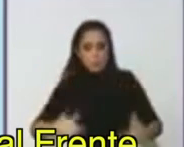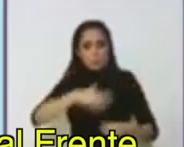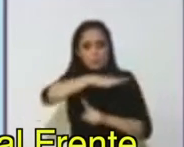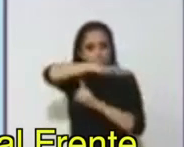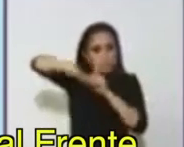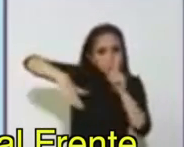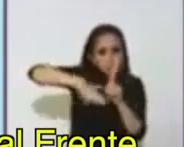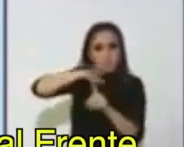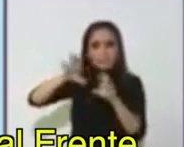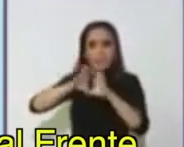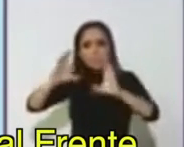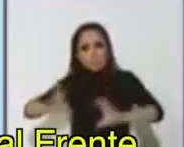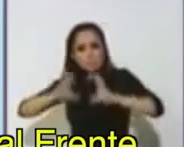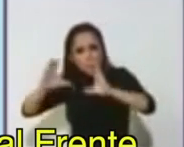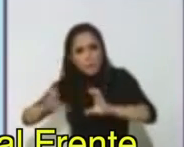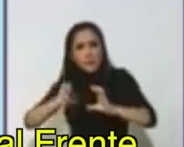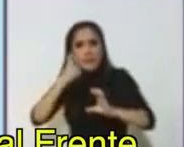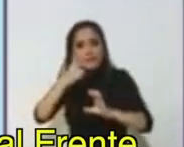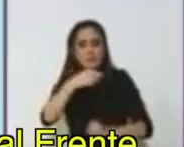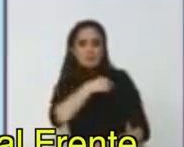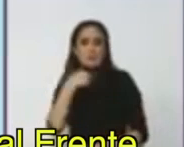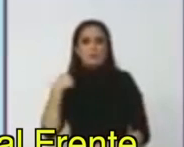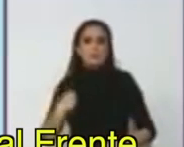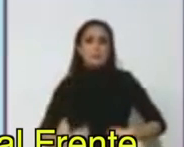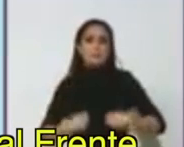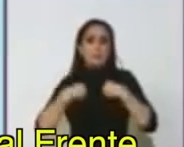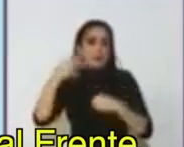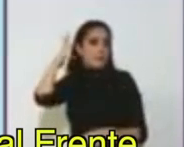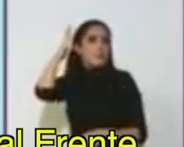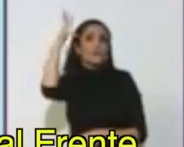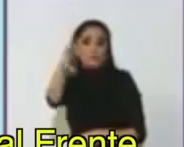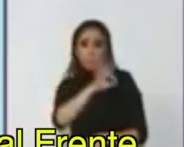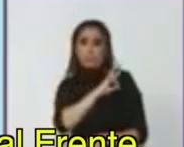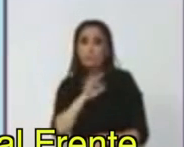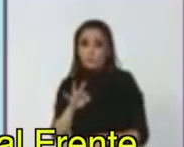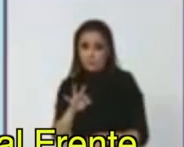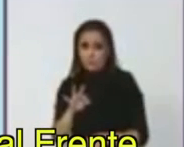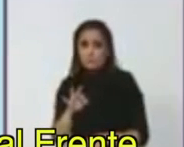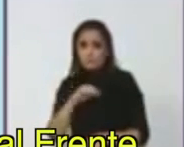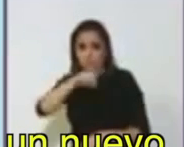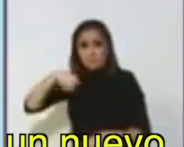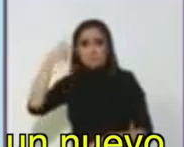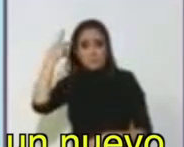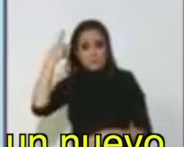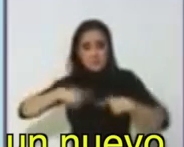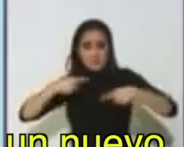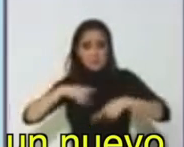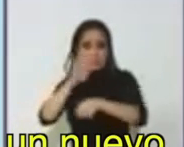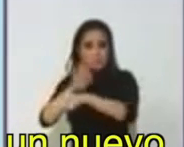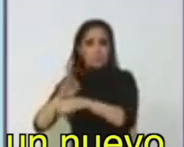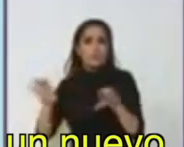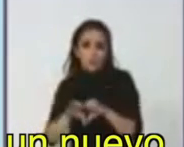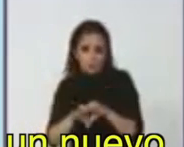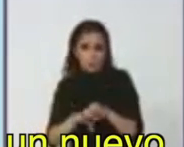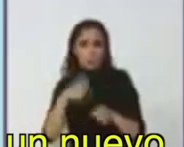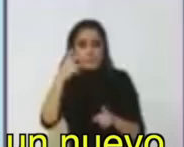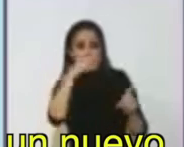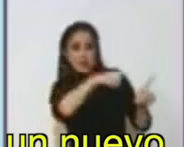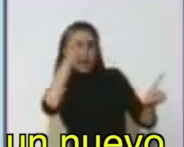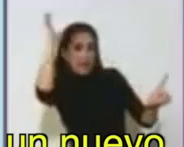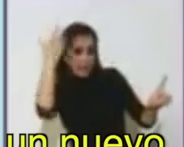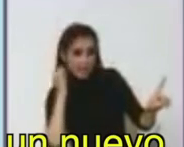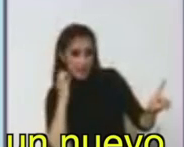la Coalición por la Ciudad de México al Frente, se comprometió a dar apoyos económicos a las madres de familia, además de construir una segunda